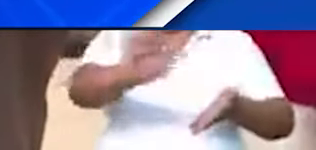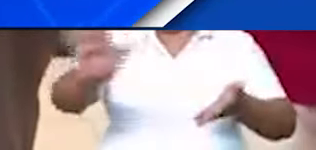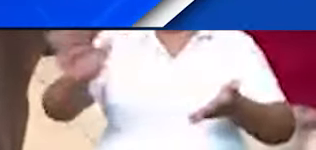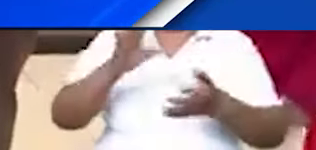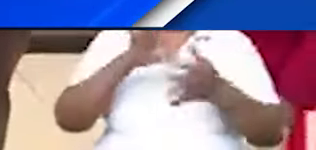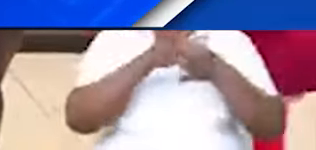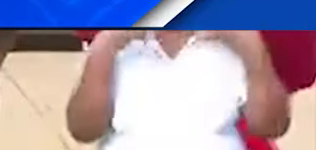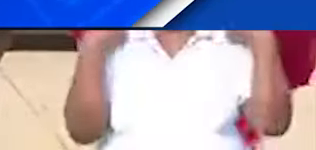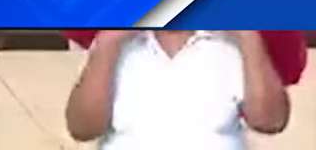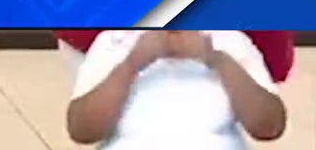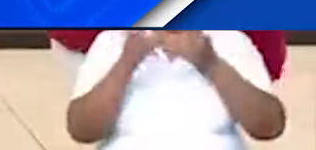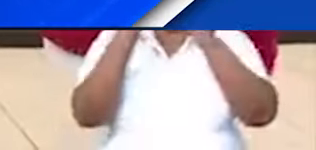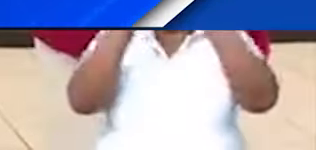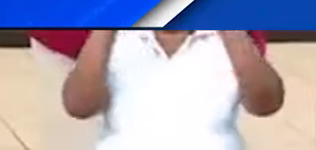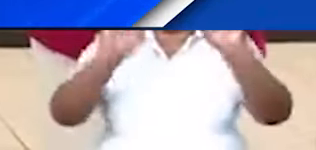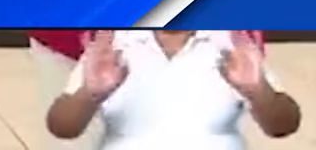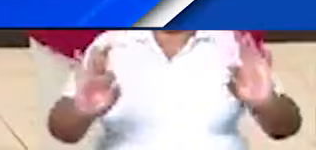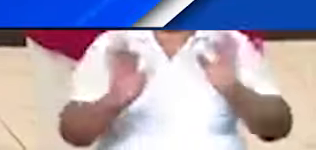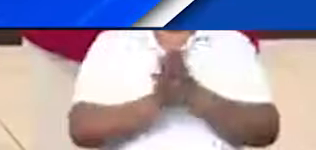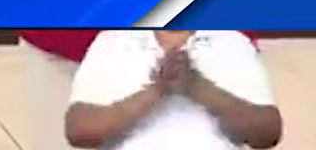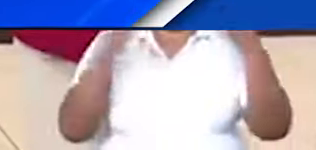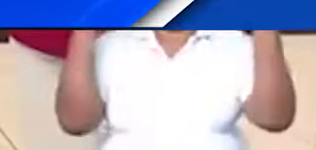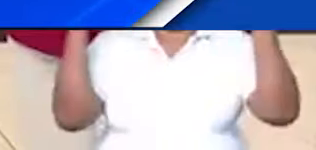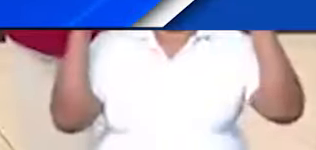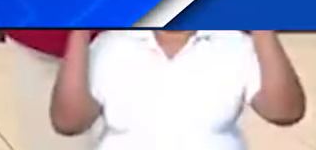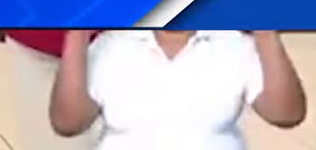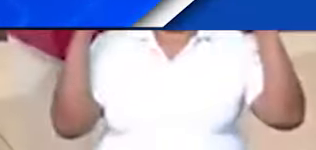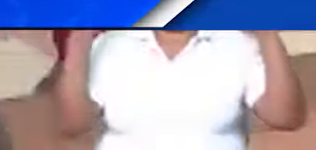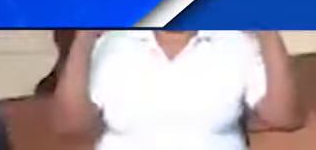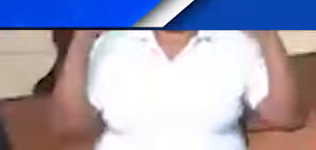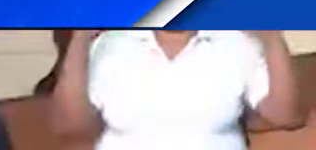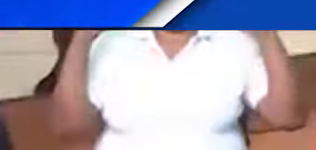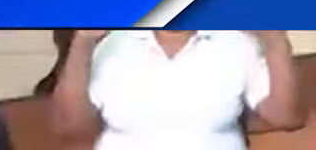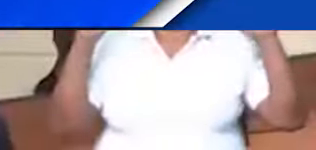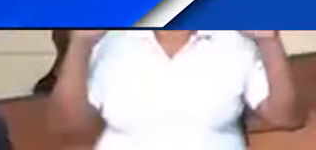Felicidades. Para Noticias 12, Gabriela Solórzano.